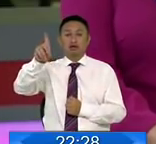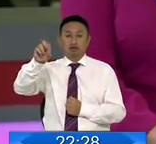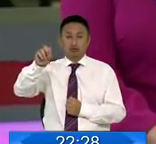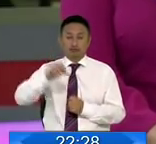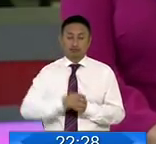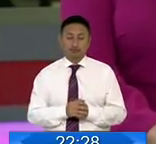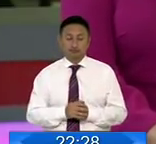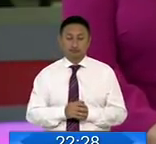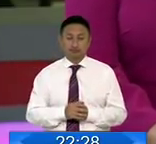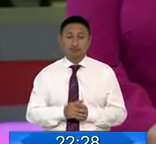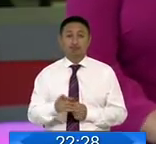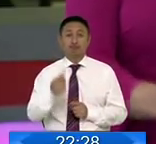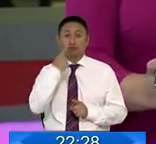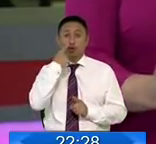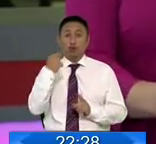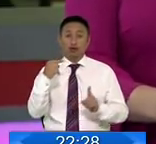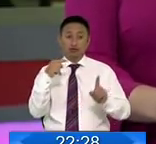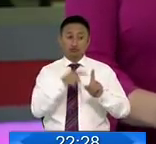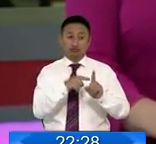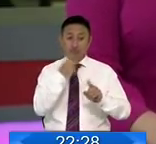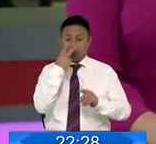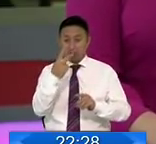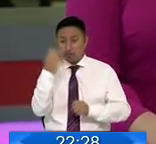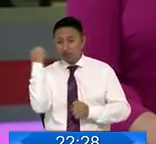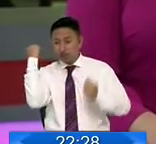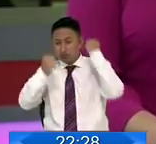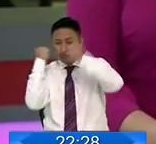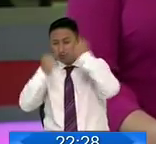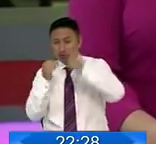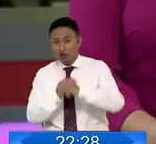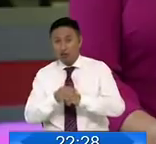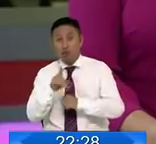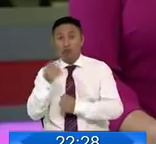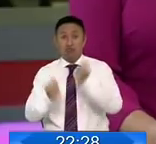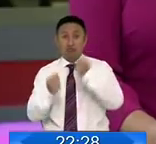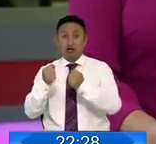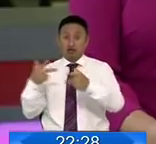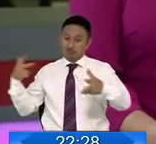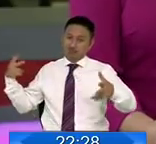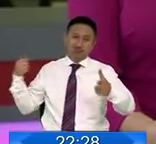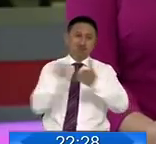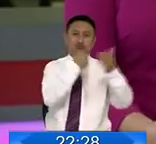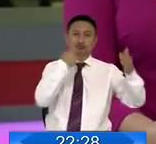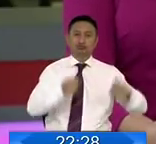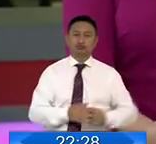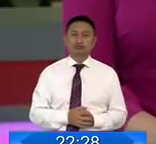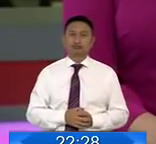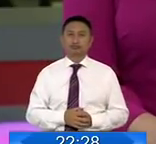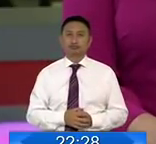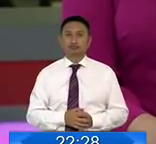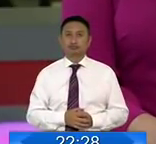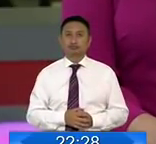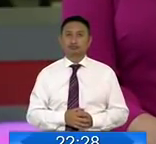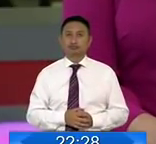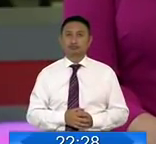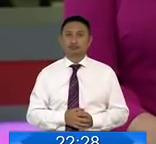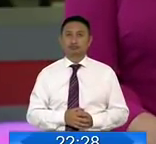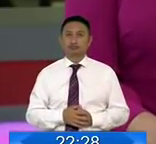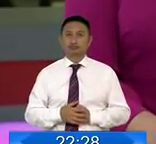Carchi. El hombre presenciaba una riña cuando un vehículo sin placas lo atropelló, provocándole la